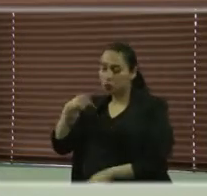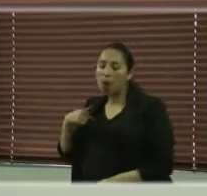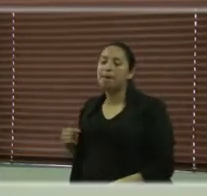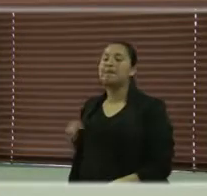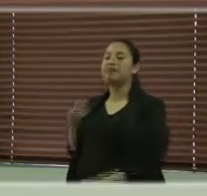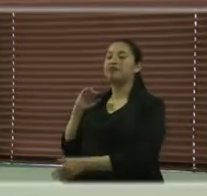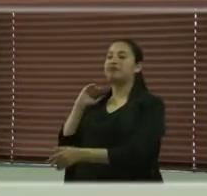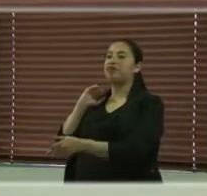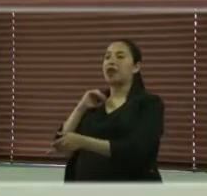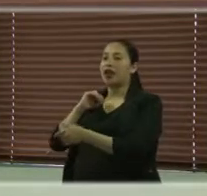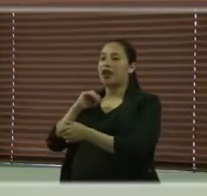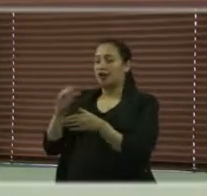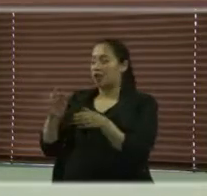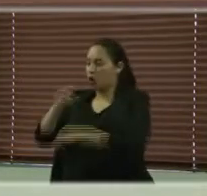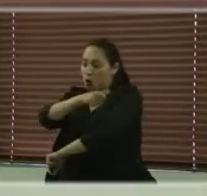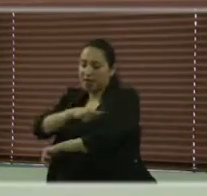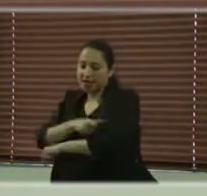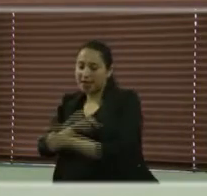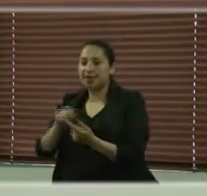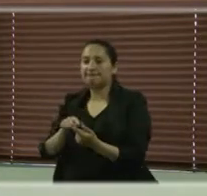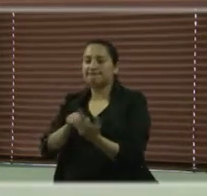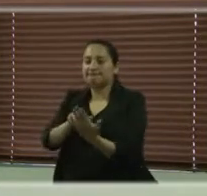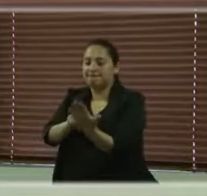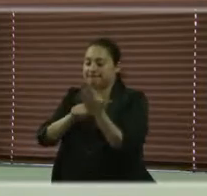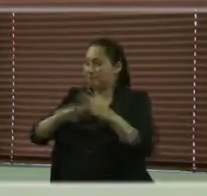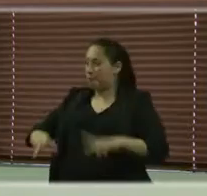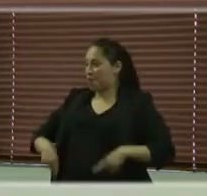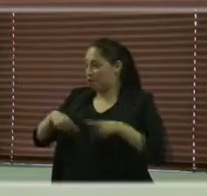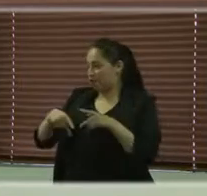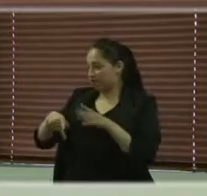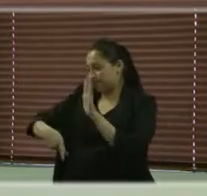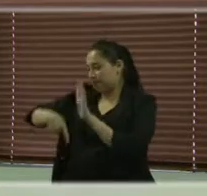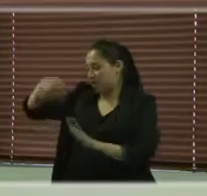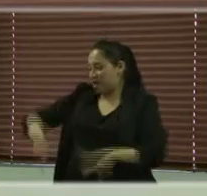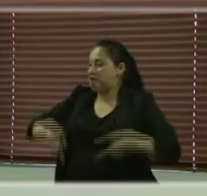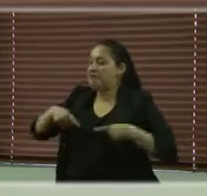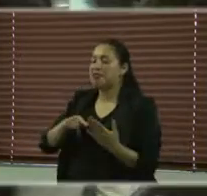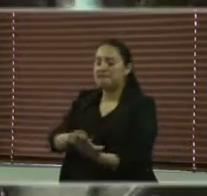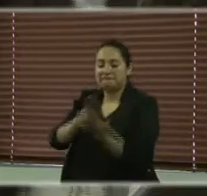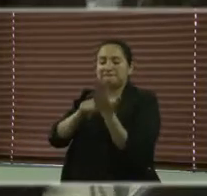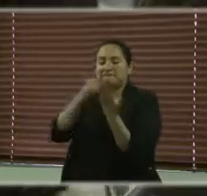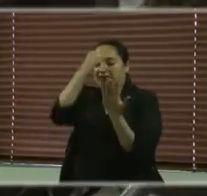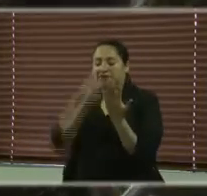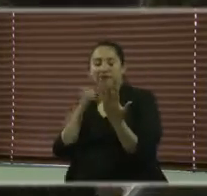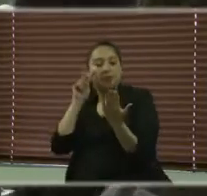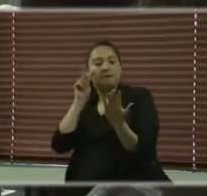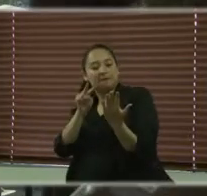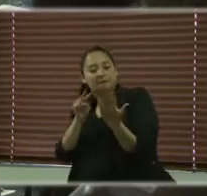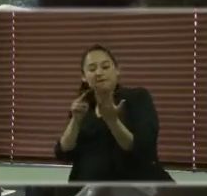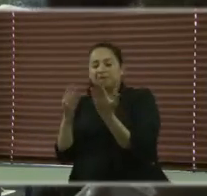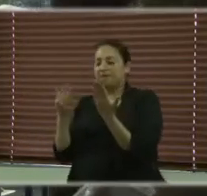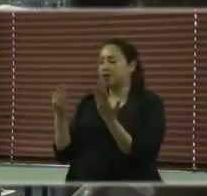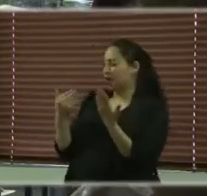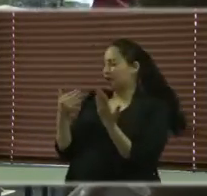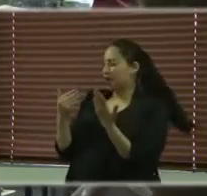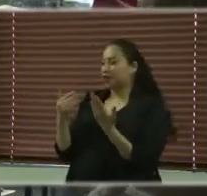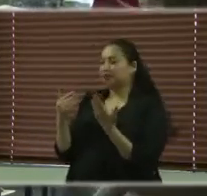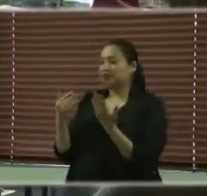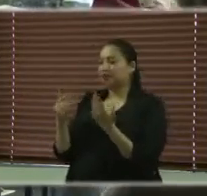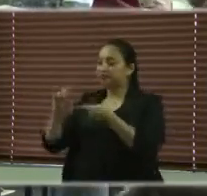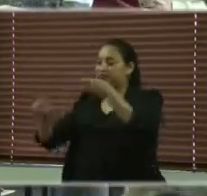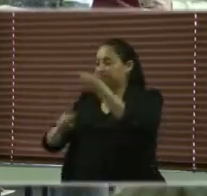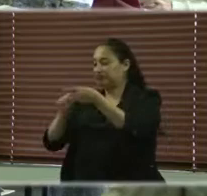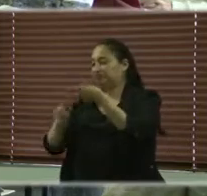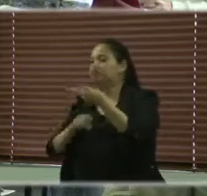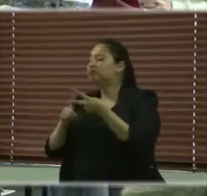candidatura después de que se hizo el lobby a nivel nacional para que se presente el candidato candidata x